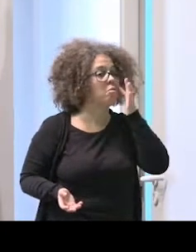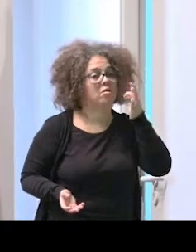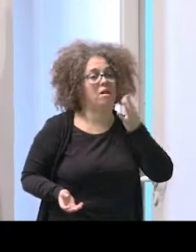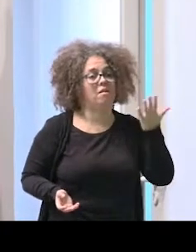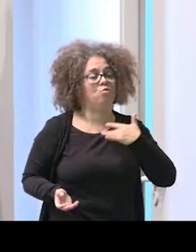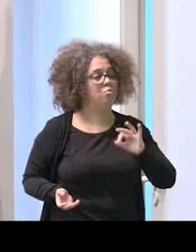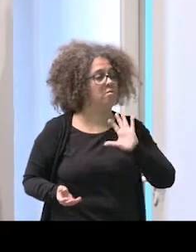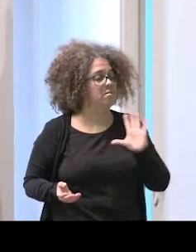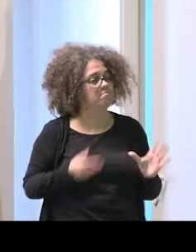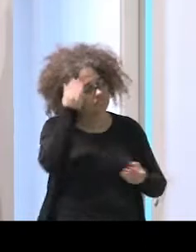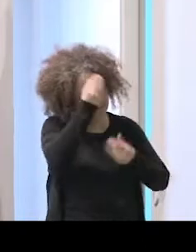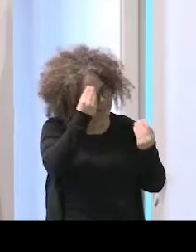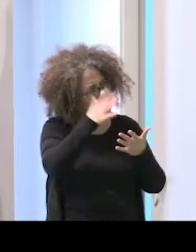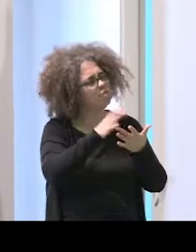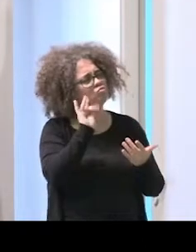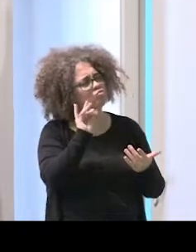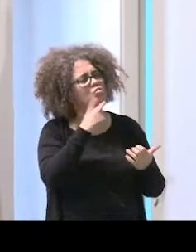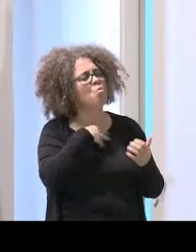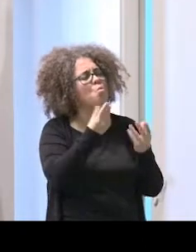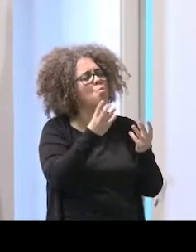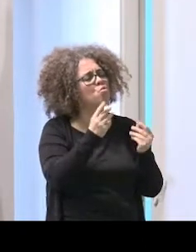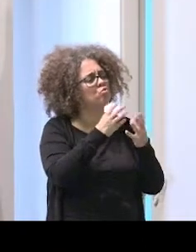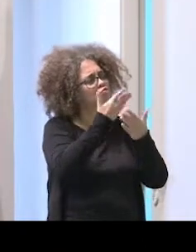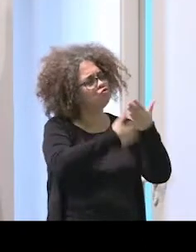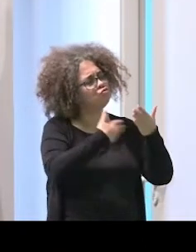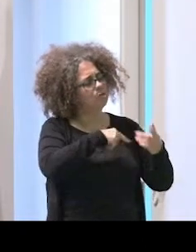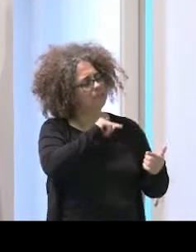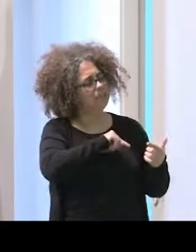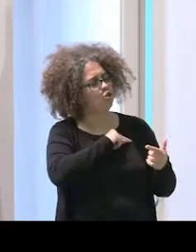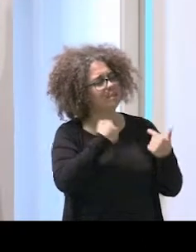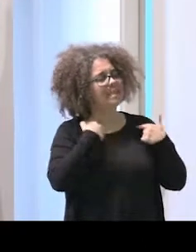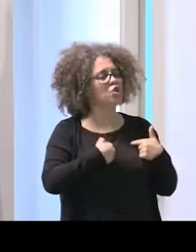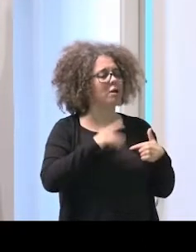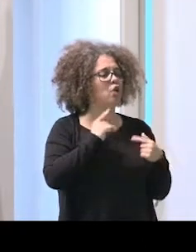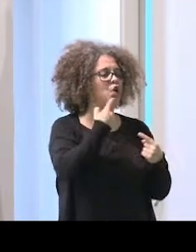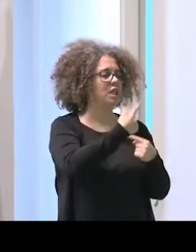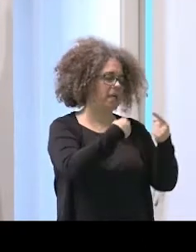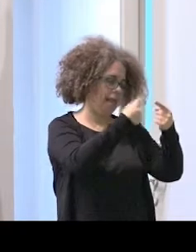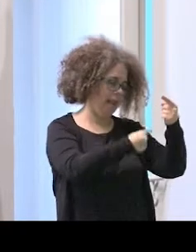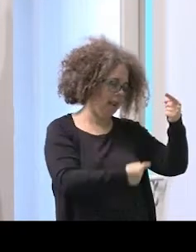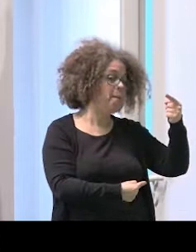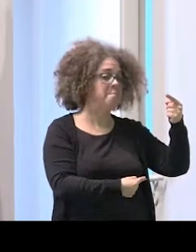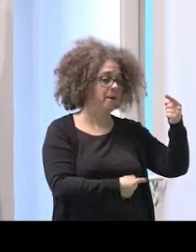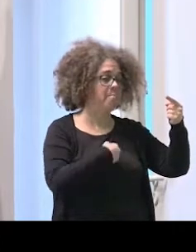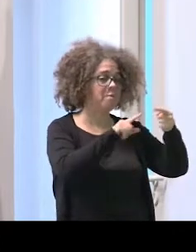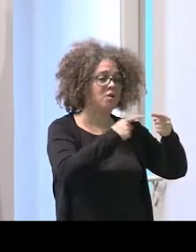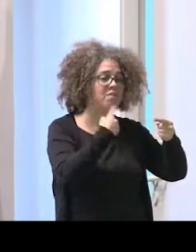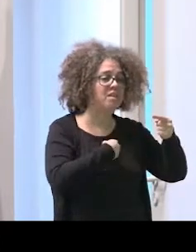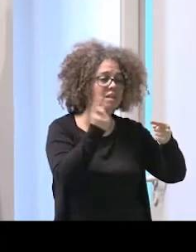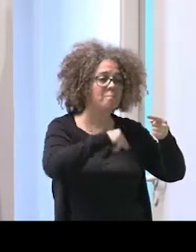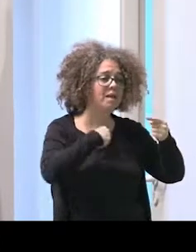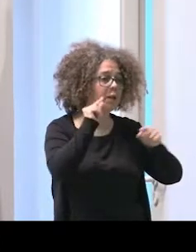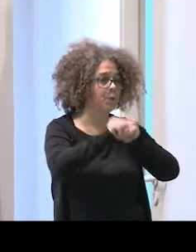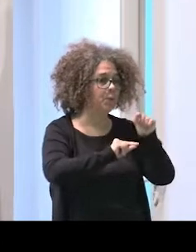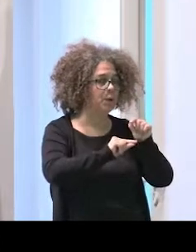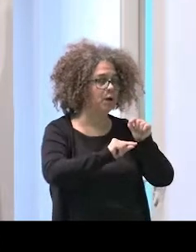tú puedes considerar, como está descrito en muchos catálogos de sintomatología del citomegalovirus, que la sordera es una afectación neurológica. Al